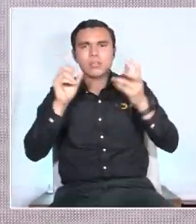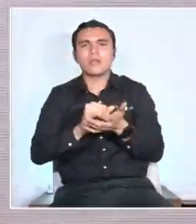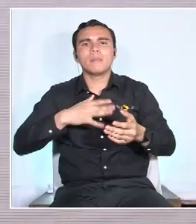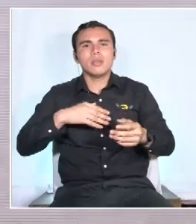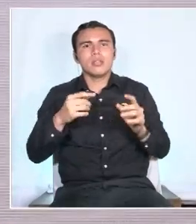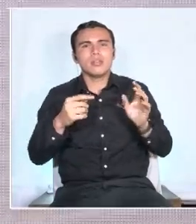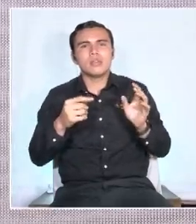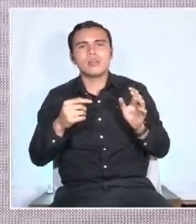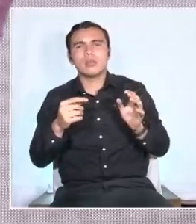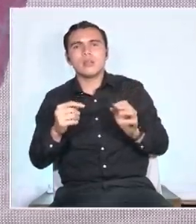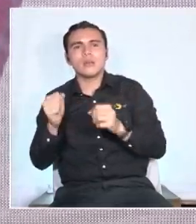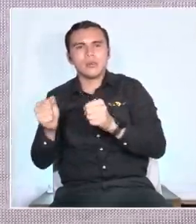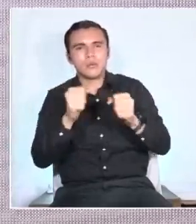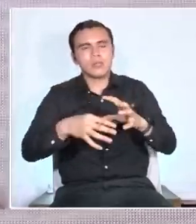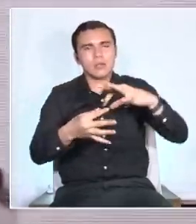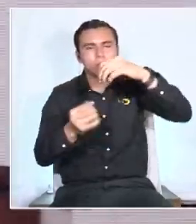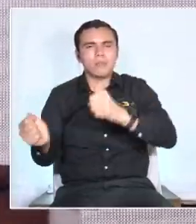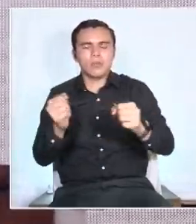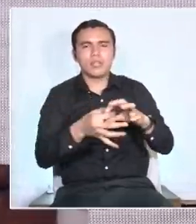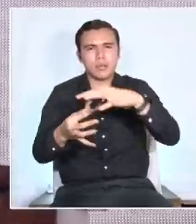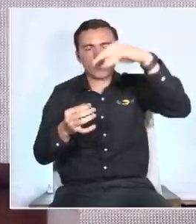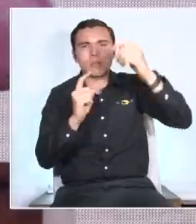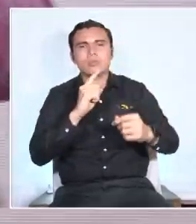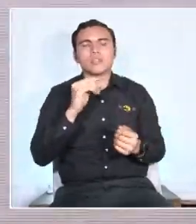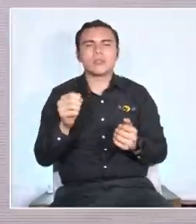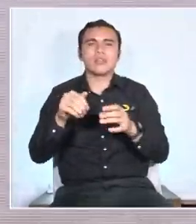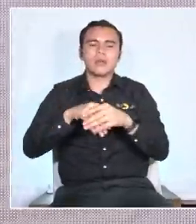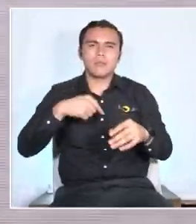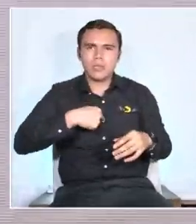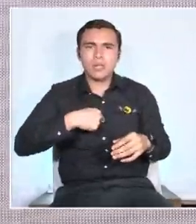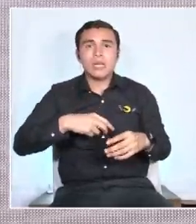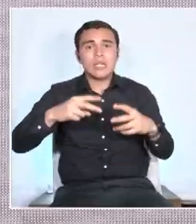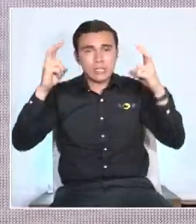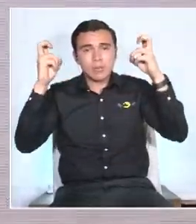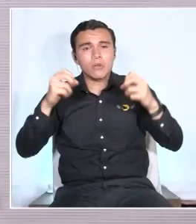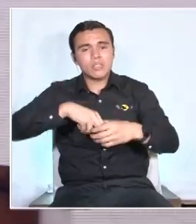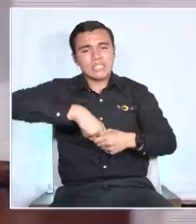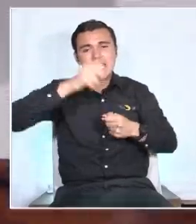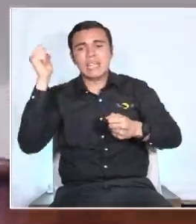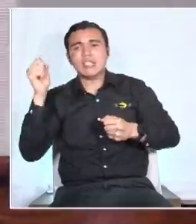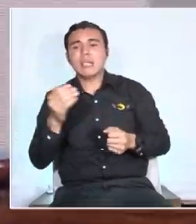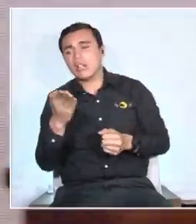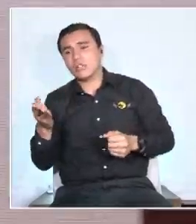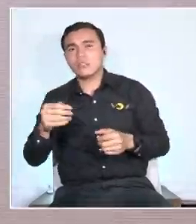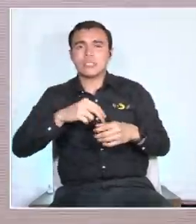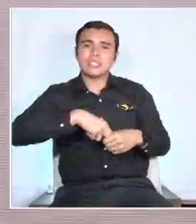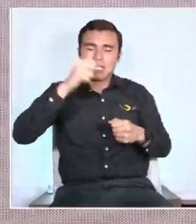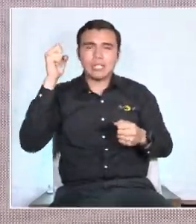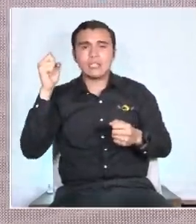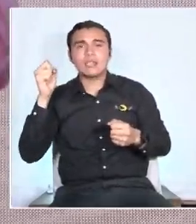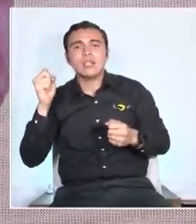que el poder del Espíritu Santo en realidad estaba en mí, y los demonios salían y las cosas surgían. Cuando